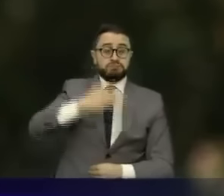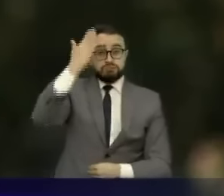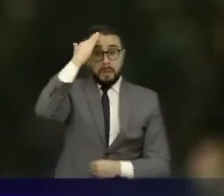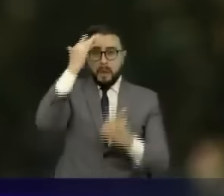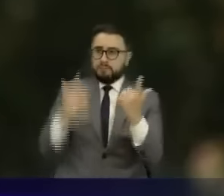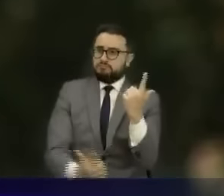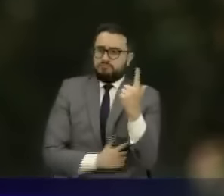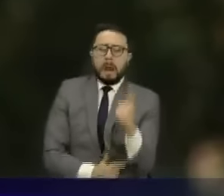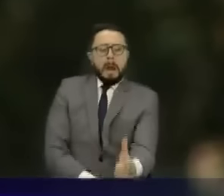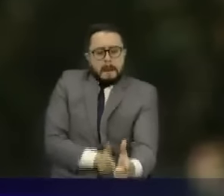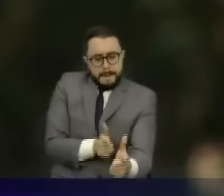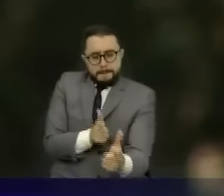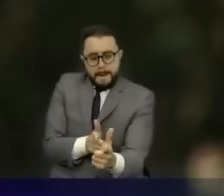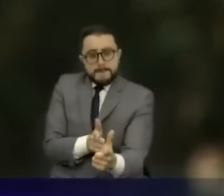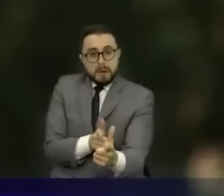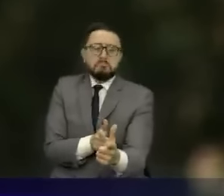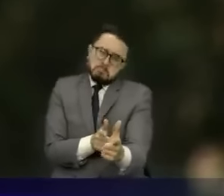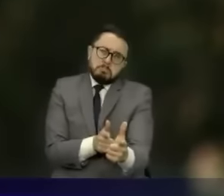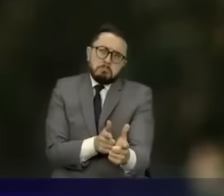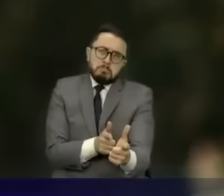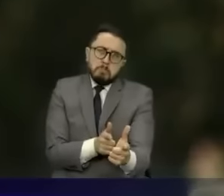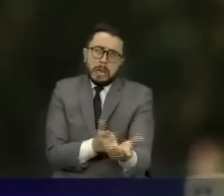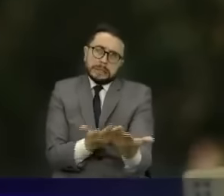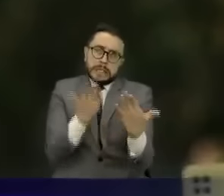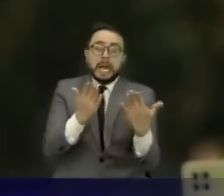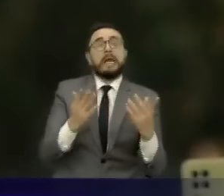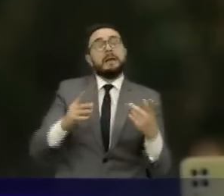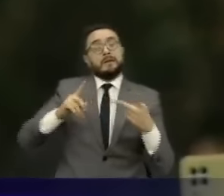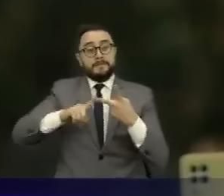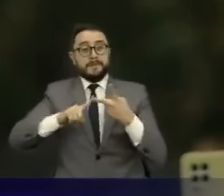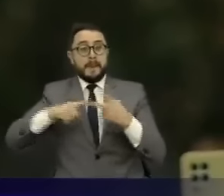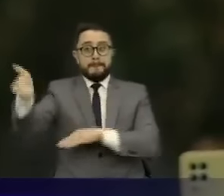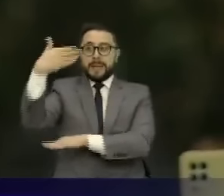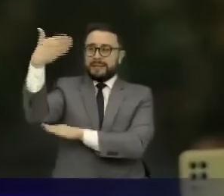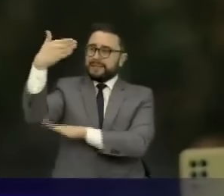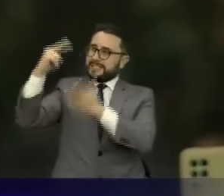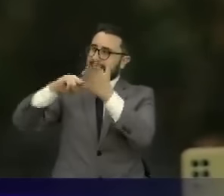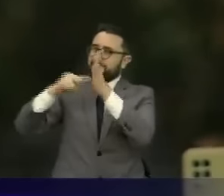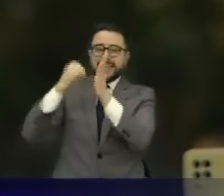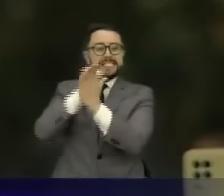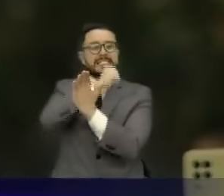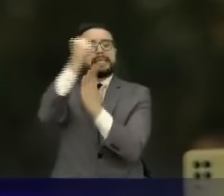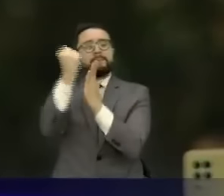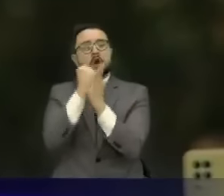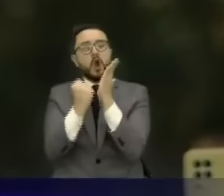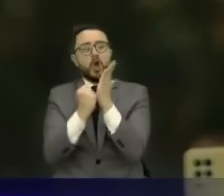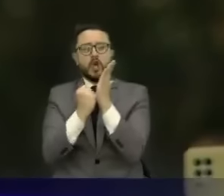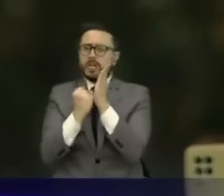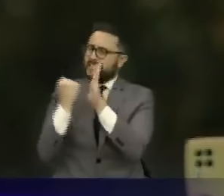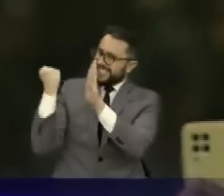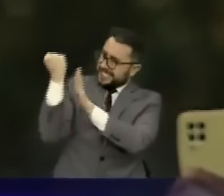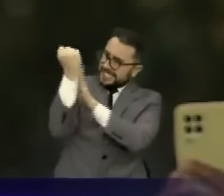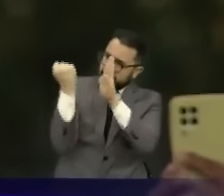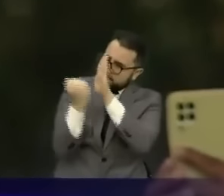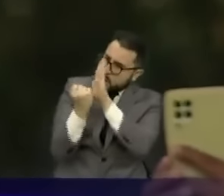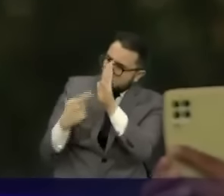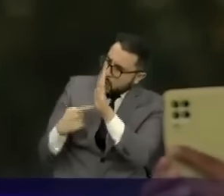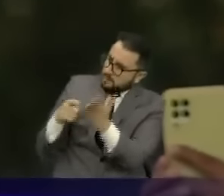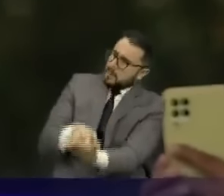instrumento. Las banderas son unos símbolos indudables. Esos símbolos, ¿qué